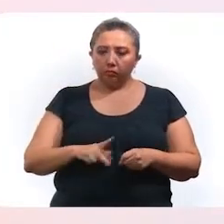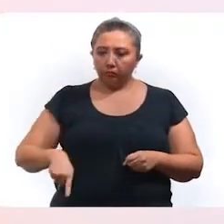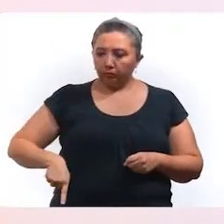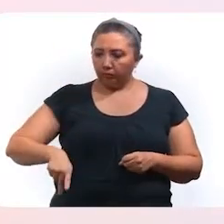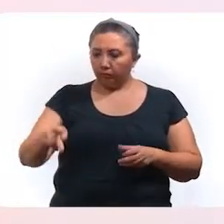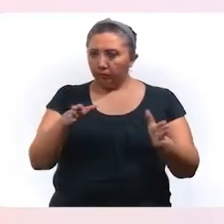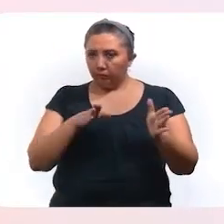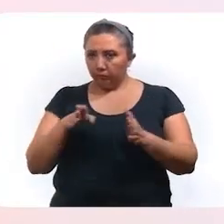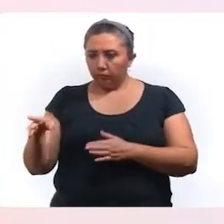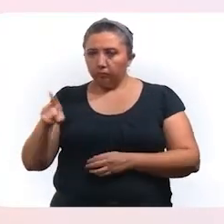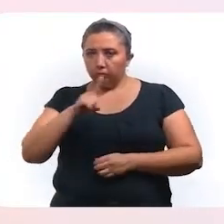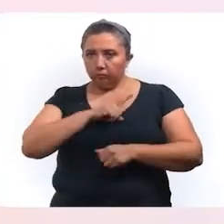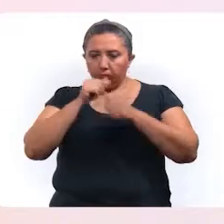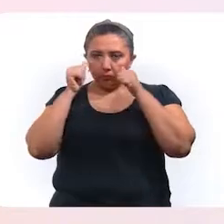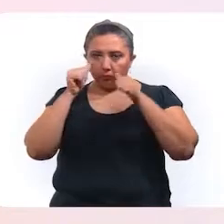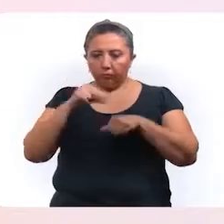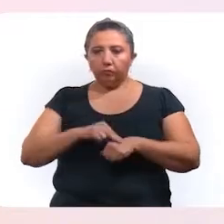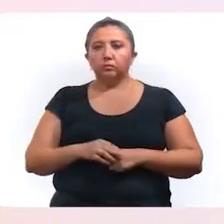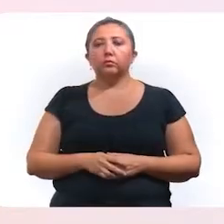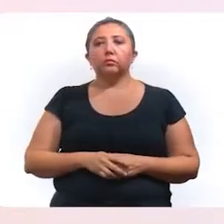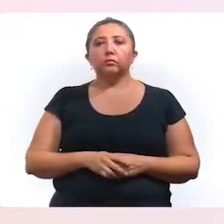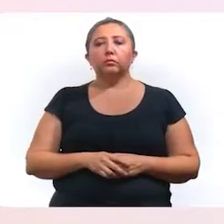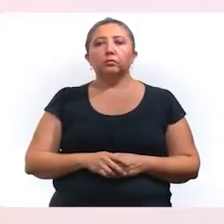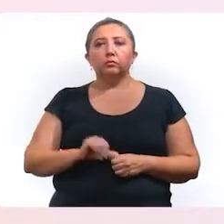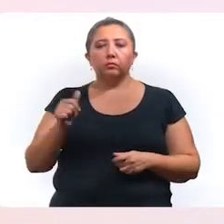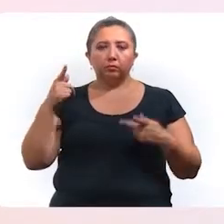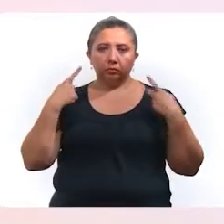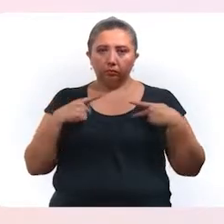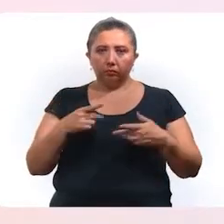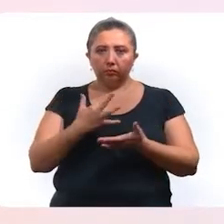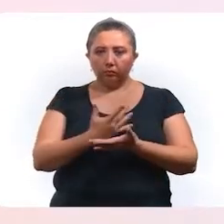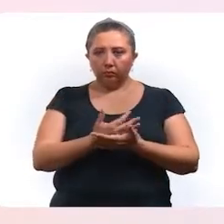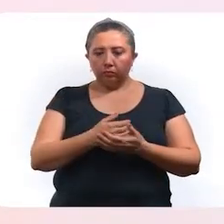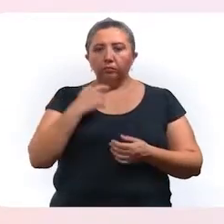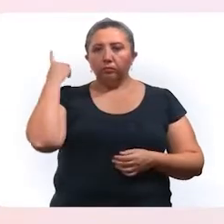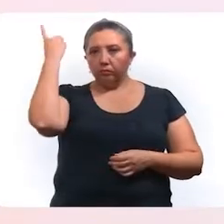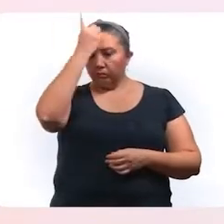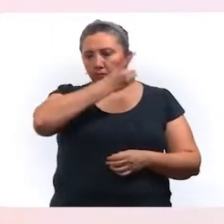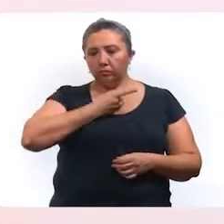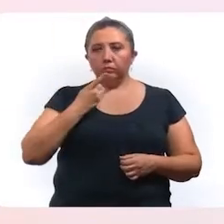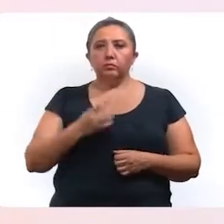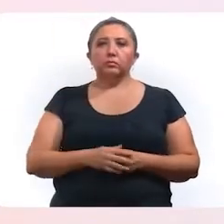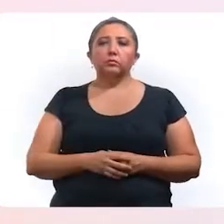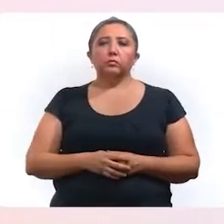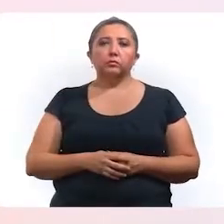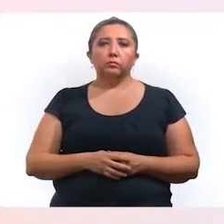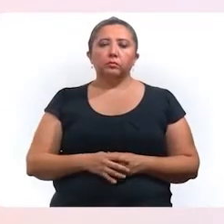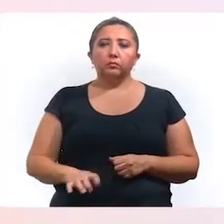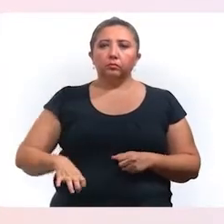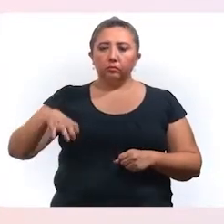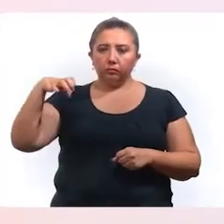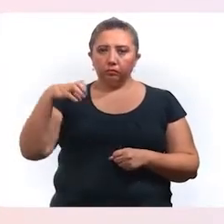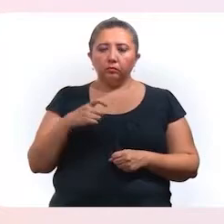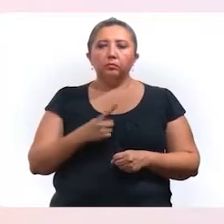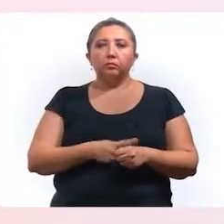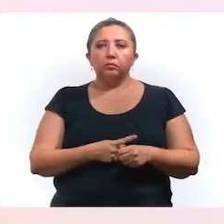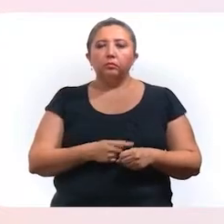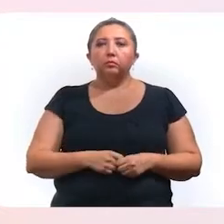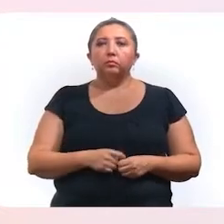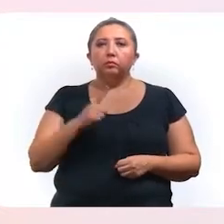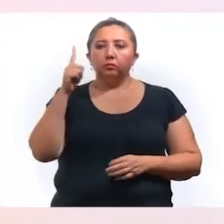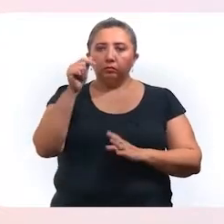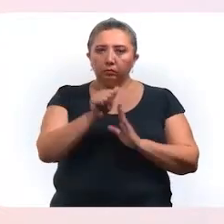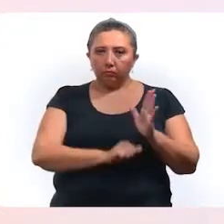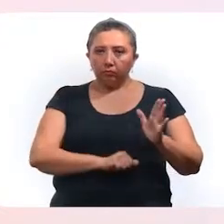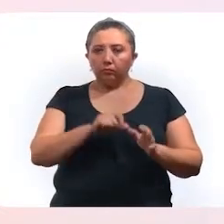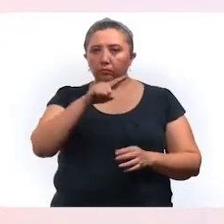en hospitales públicos y en aislamiento total. Hay otros pacientes a la espera de diagnóstico. El rango de edad de los